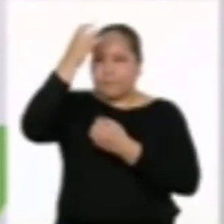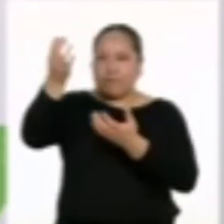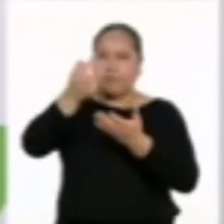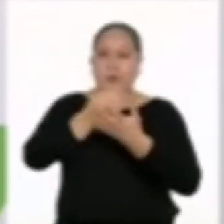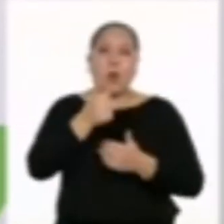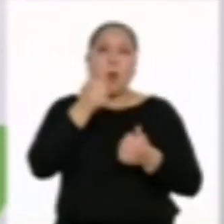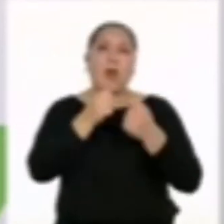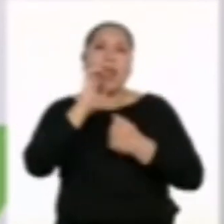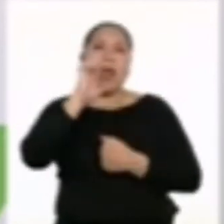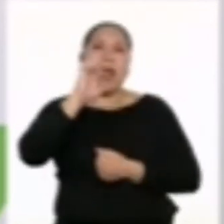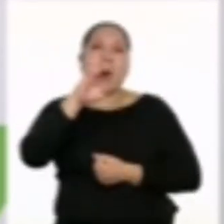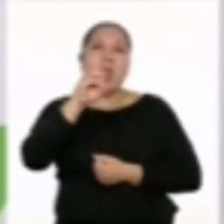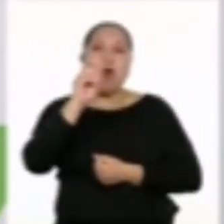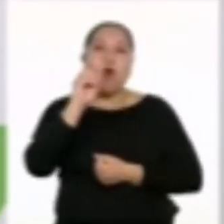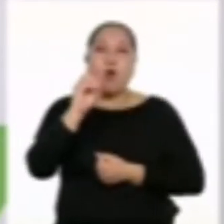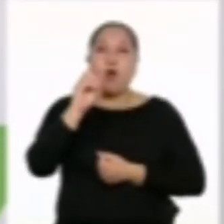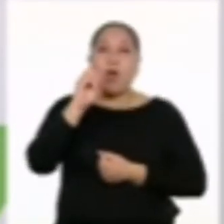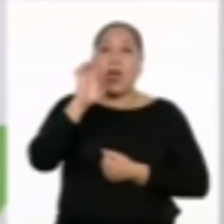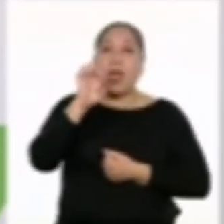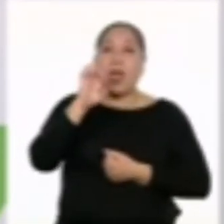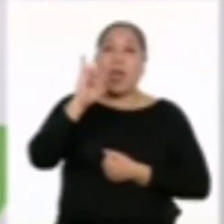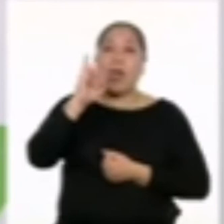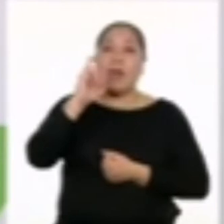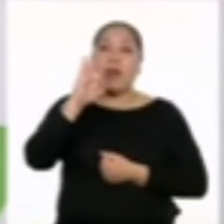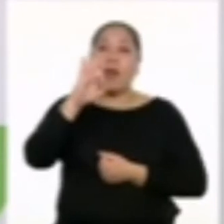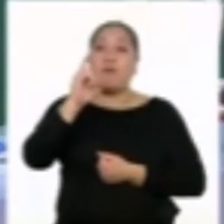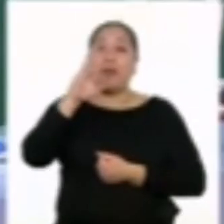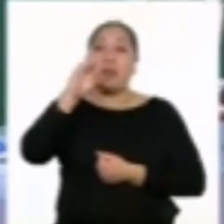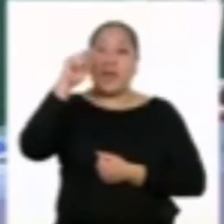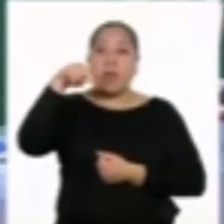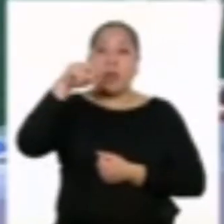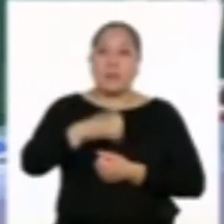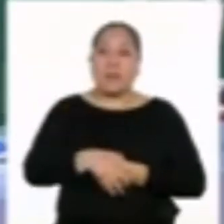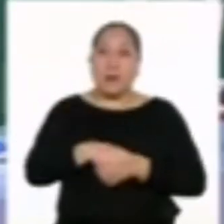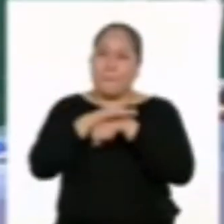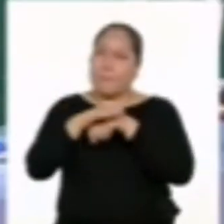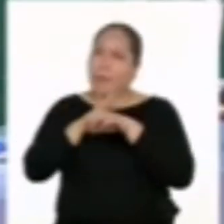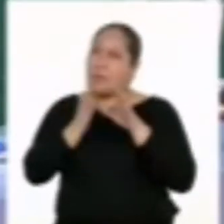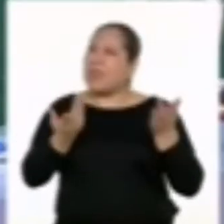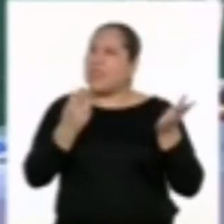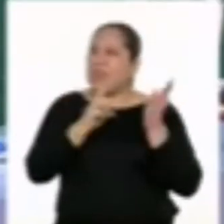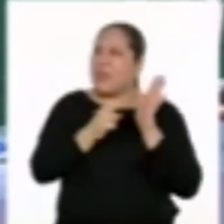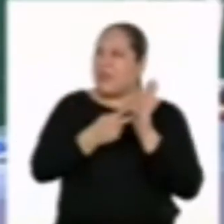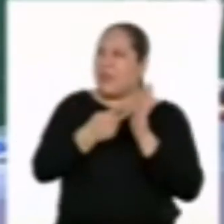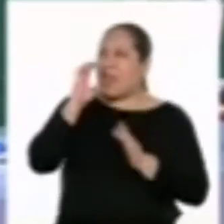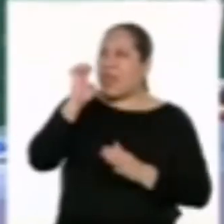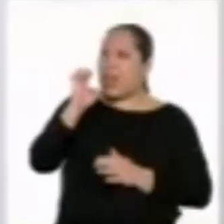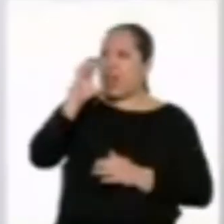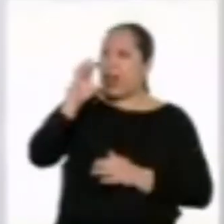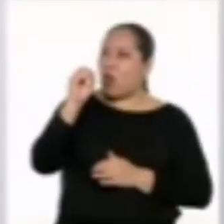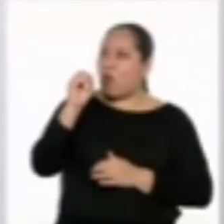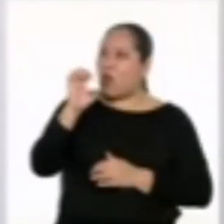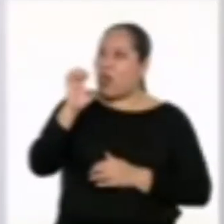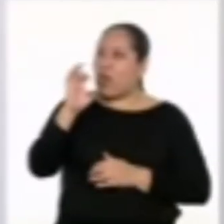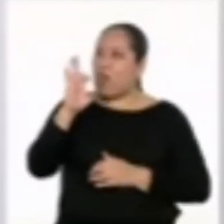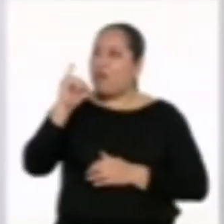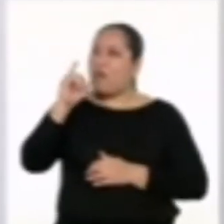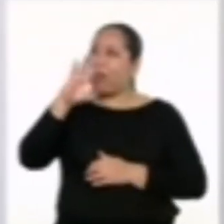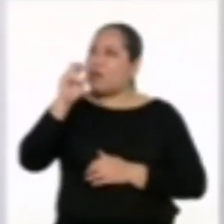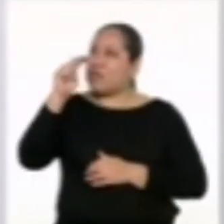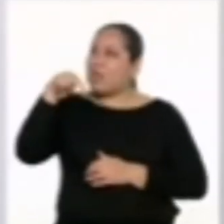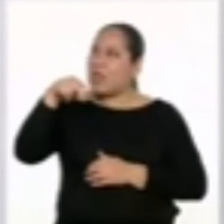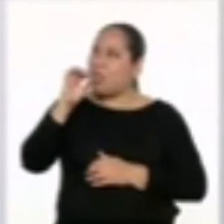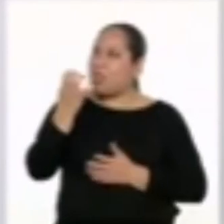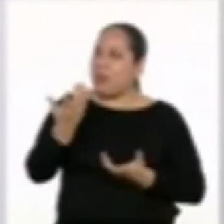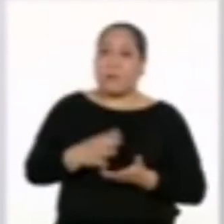ecoeficiencia e iniciar la planificación de nuestro plan de mejora. ¿Qué significa ser ecoeficiente? Ser un hogar,